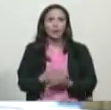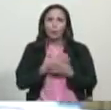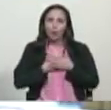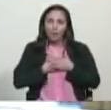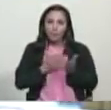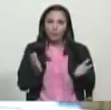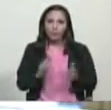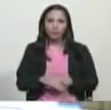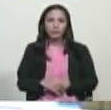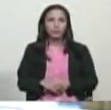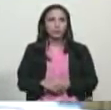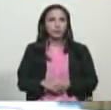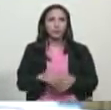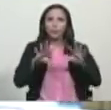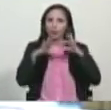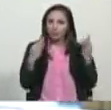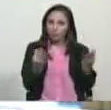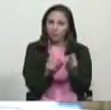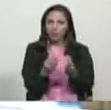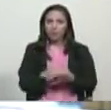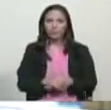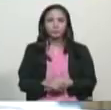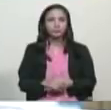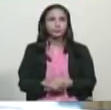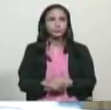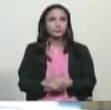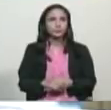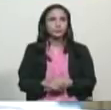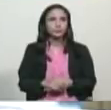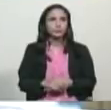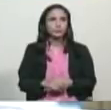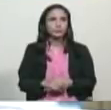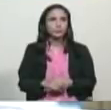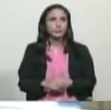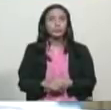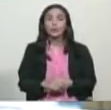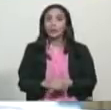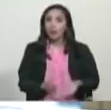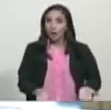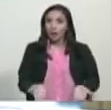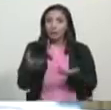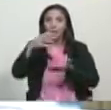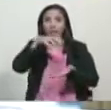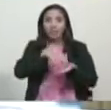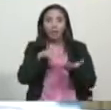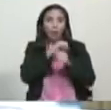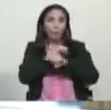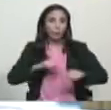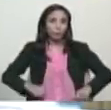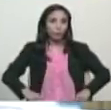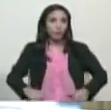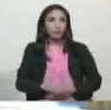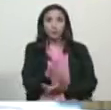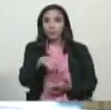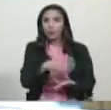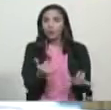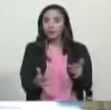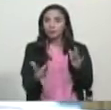a nuestra familia, por amor. Y nos vamos desde el estado portugués, en el llano venezolano,